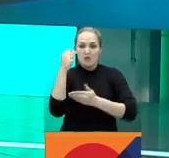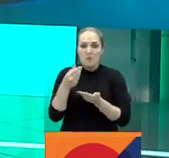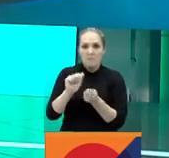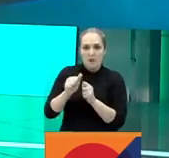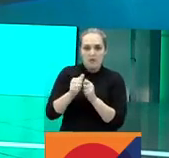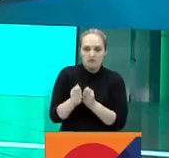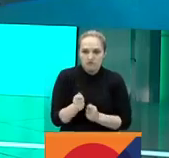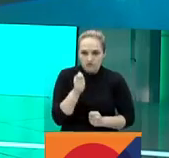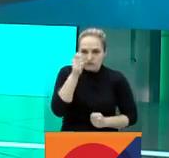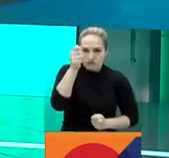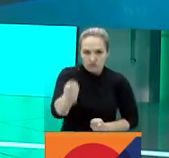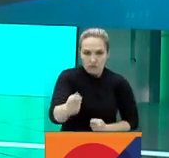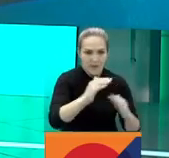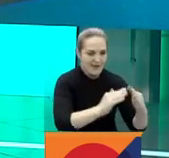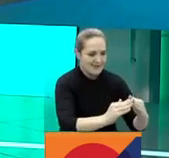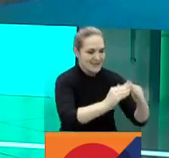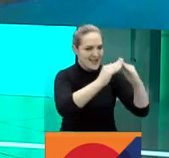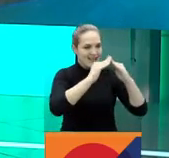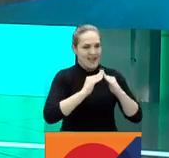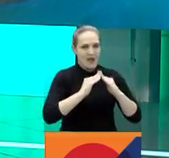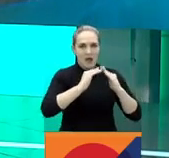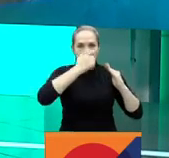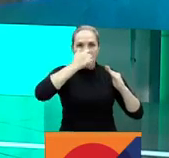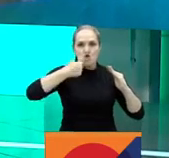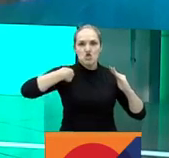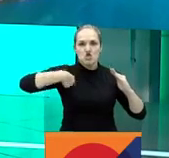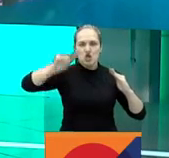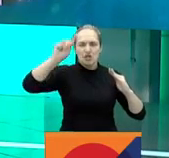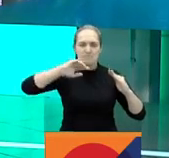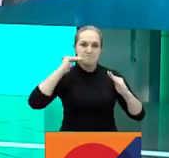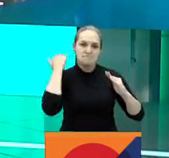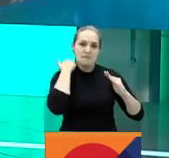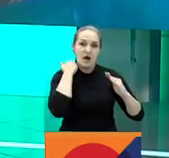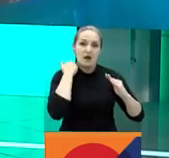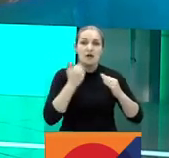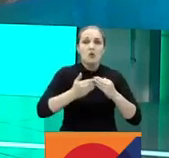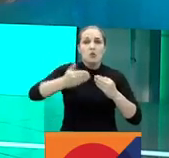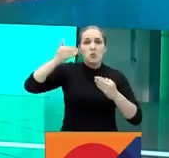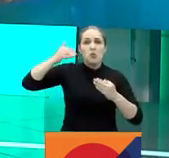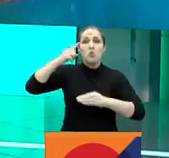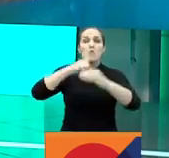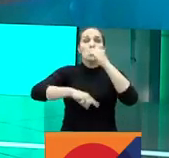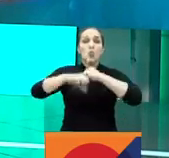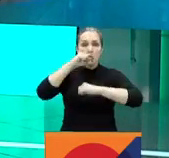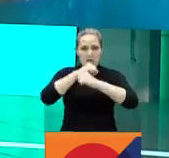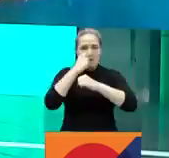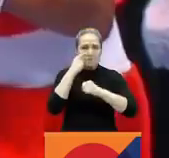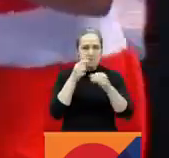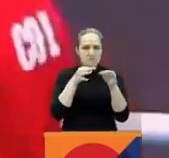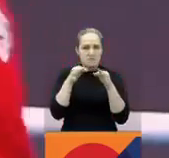casa. Pues mire, la deportista afirmó que hizo el negocio hace más de un año.